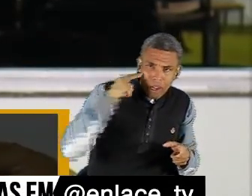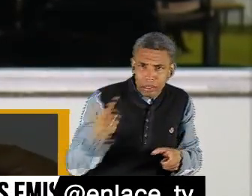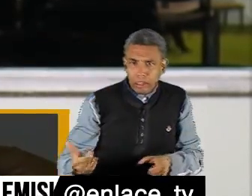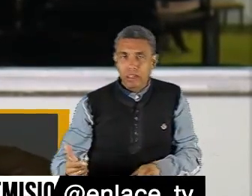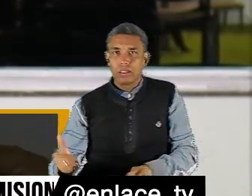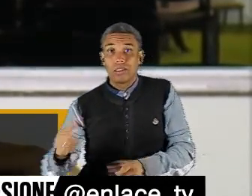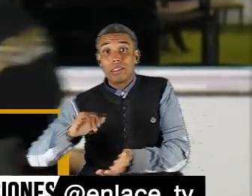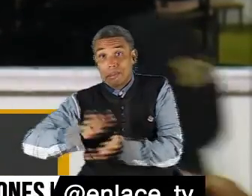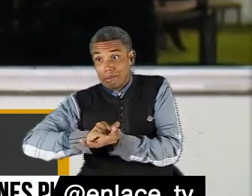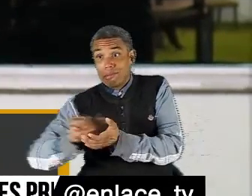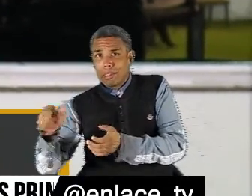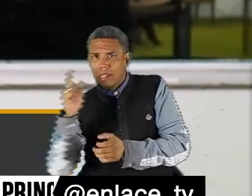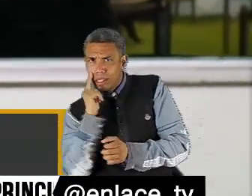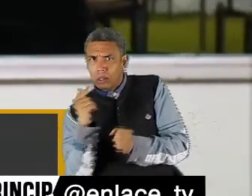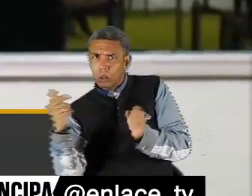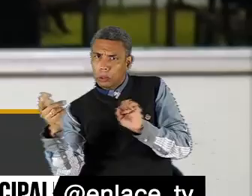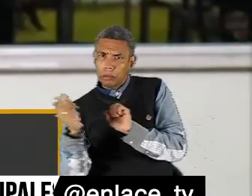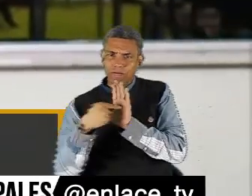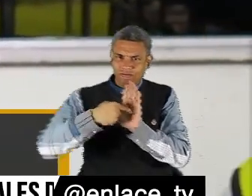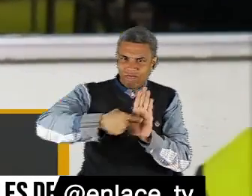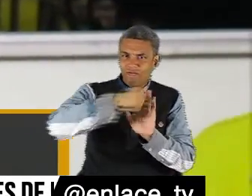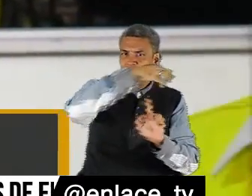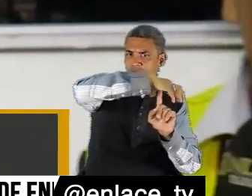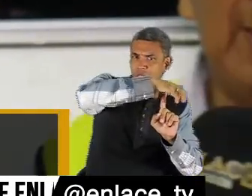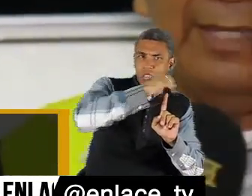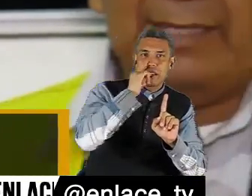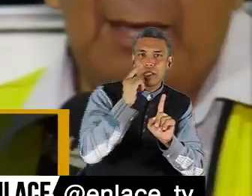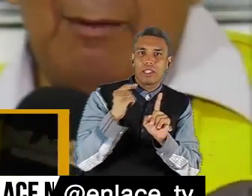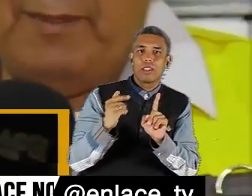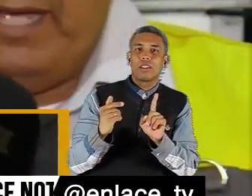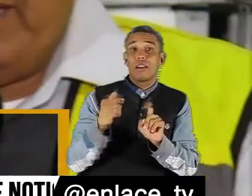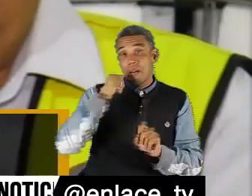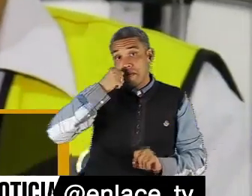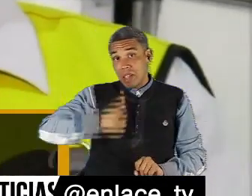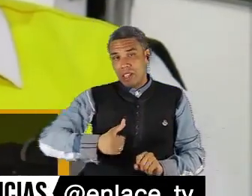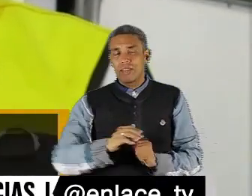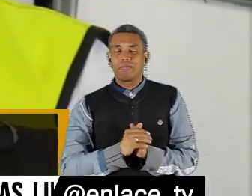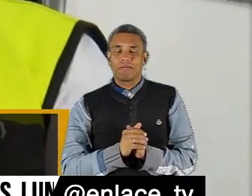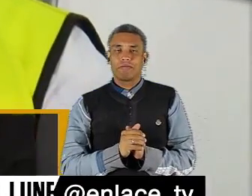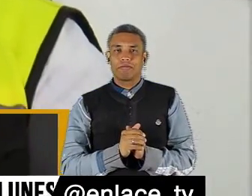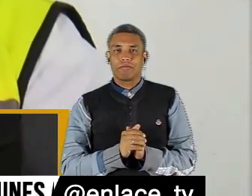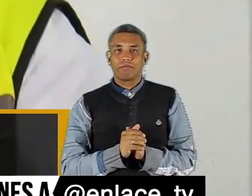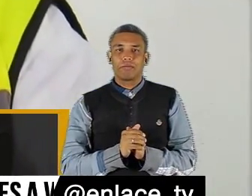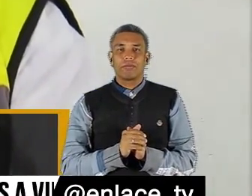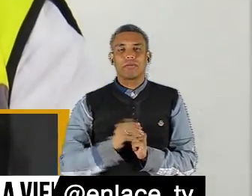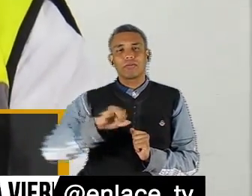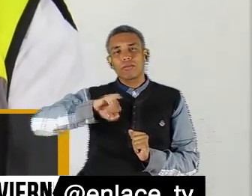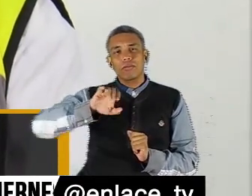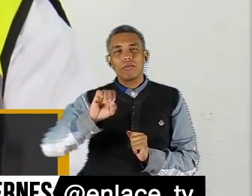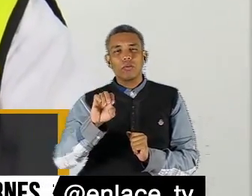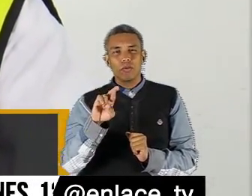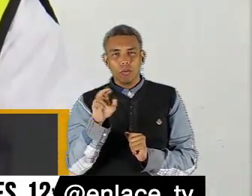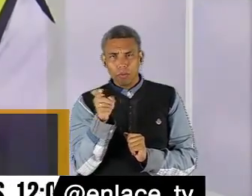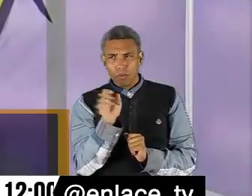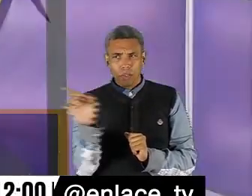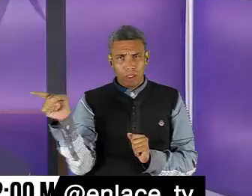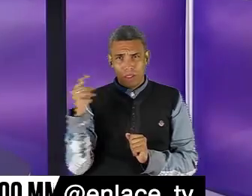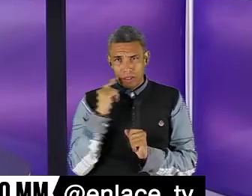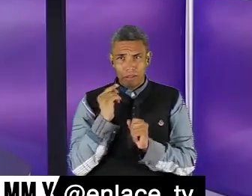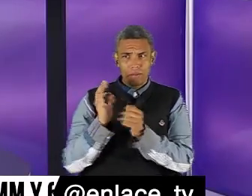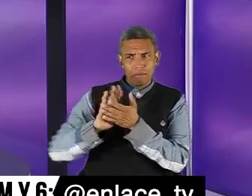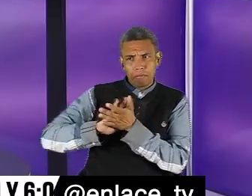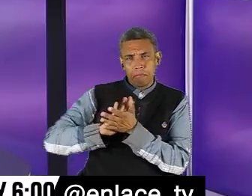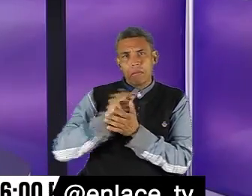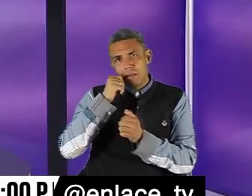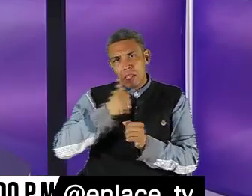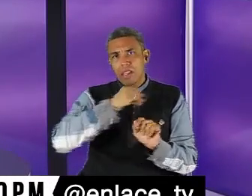primera exposición GIR. Jorge es el coordinador de esta feria ganadera, hablando sobre lo que será mañana toda la actividad